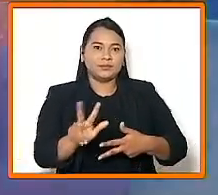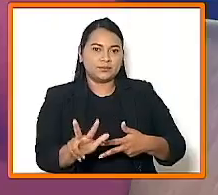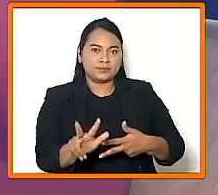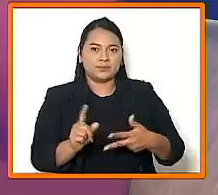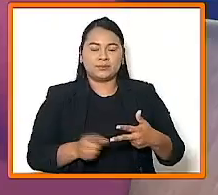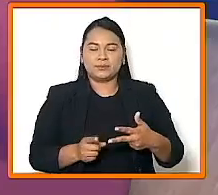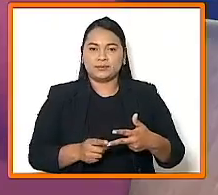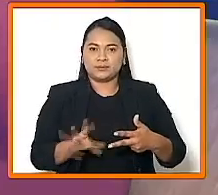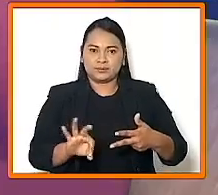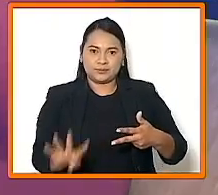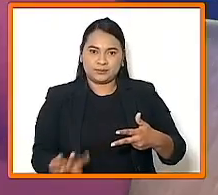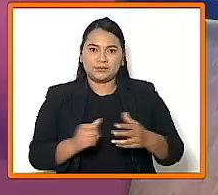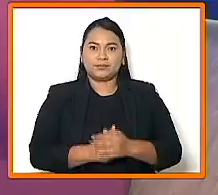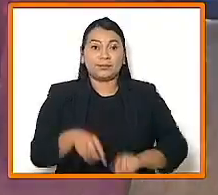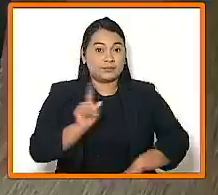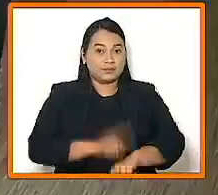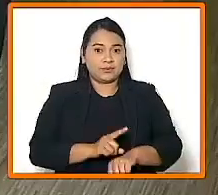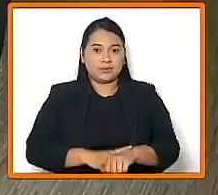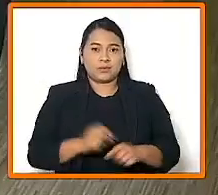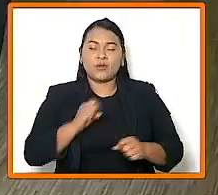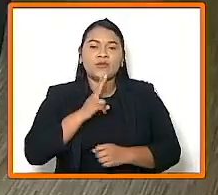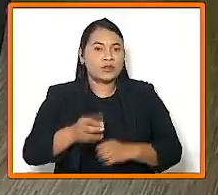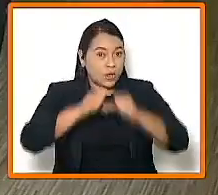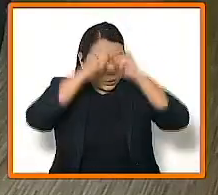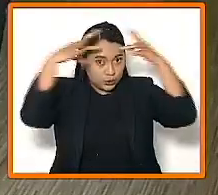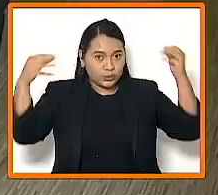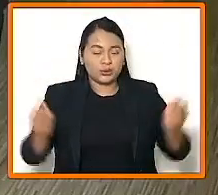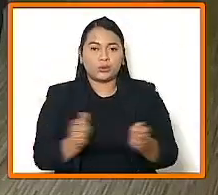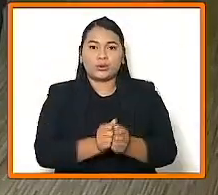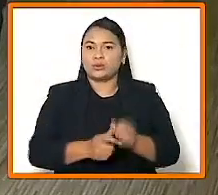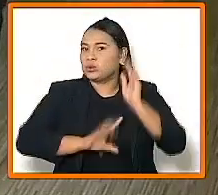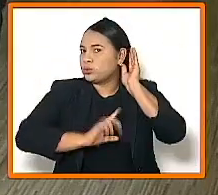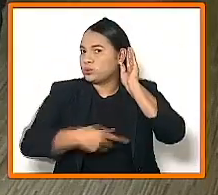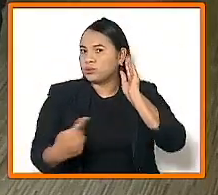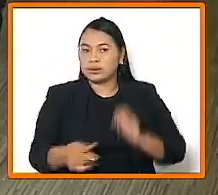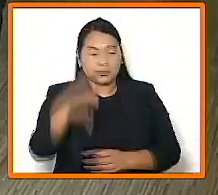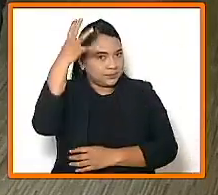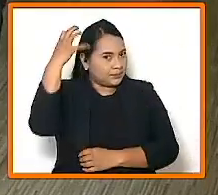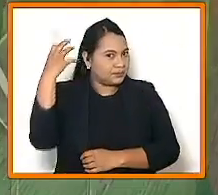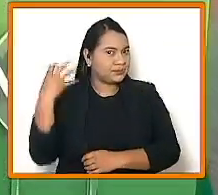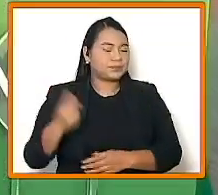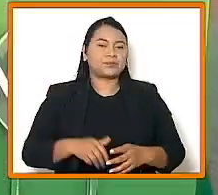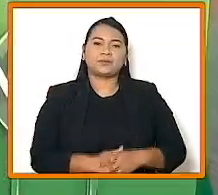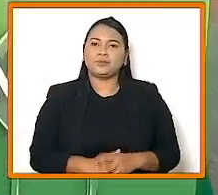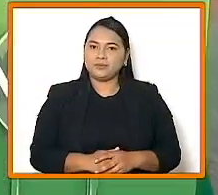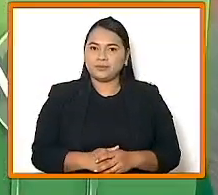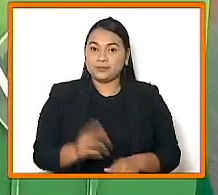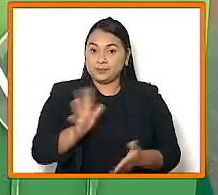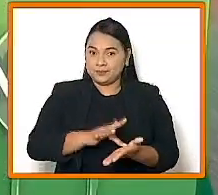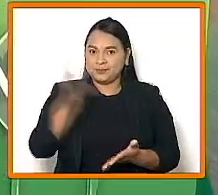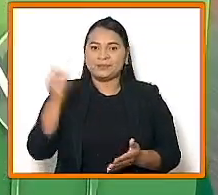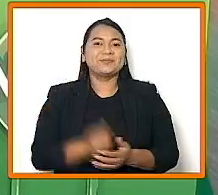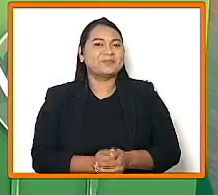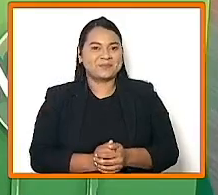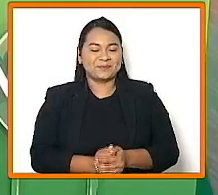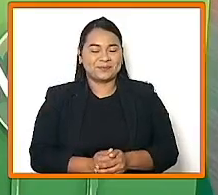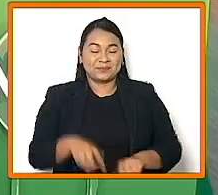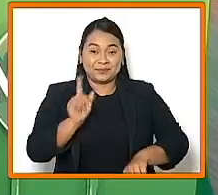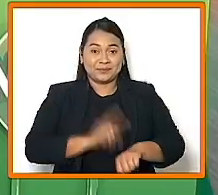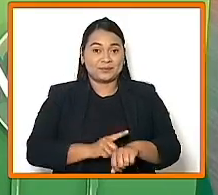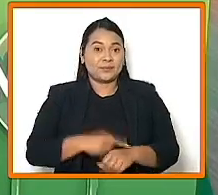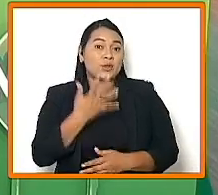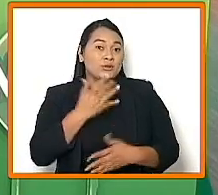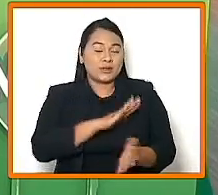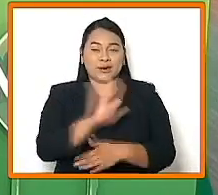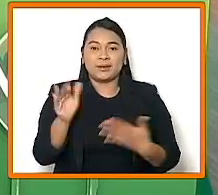y 94. Llegó el momento de que tu sueño se haga una realidad en Diaria con Charlyn Walter. Muchísimas gracias, Madeline. Te deseo